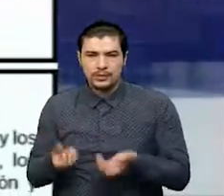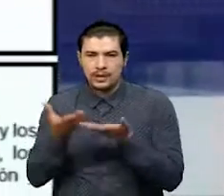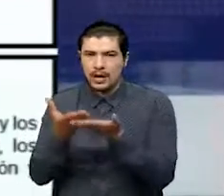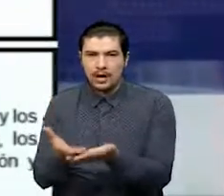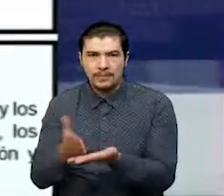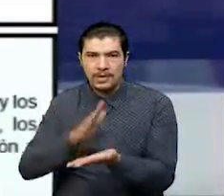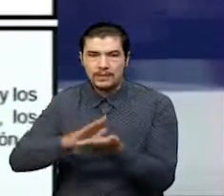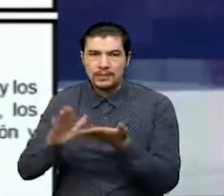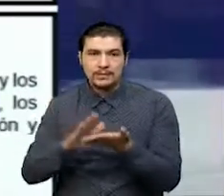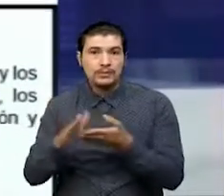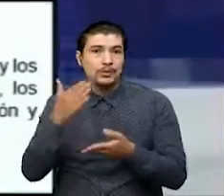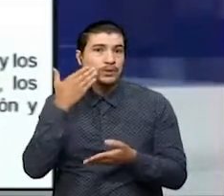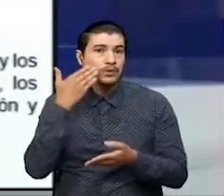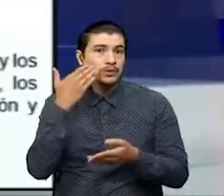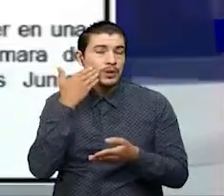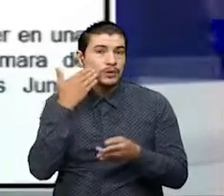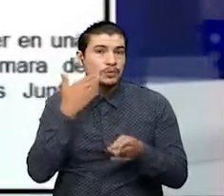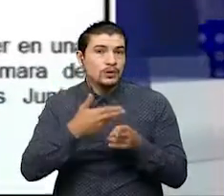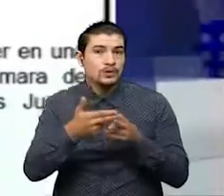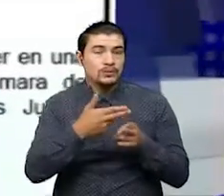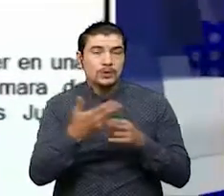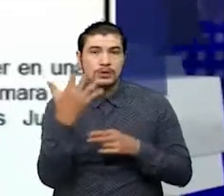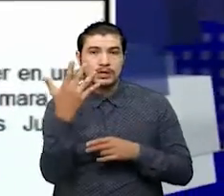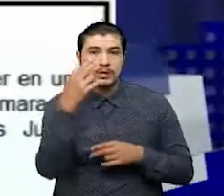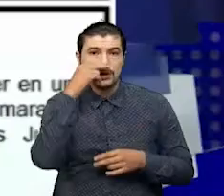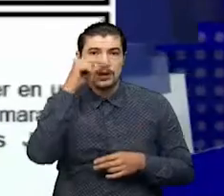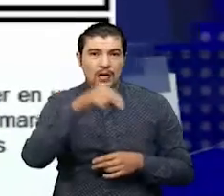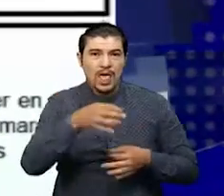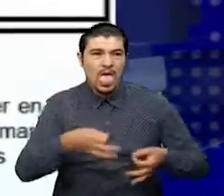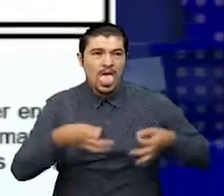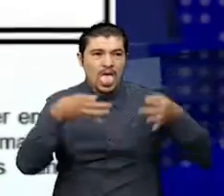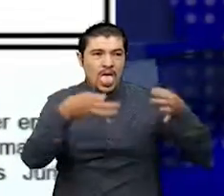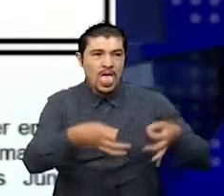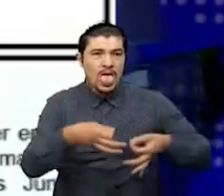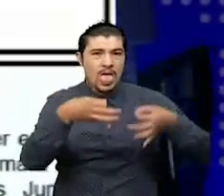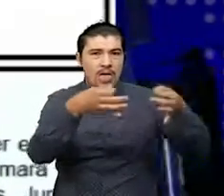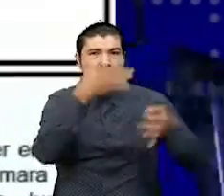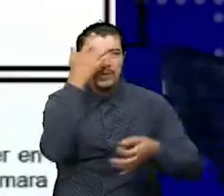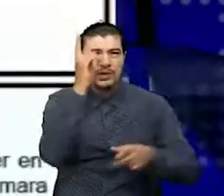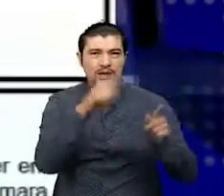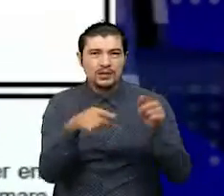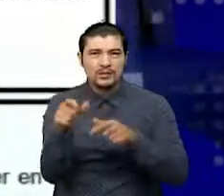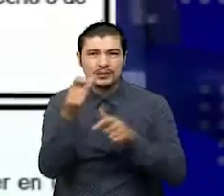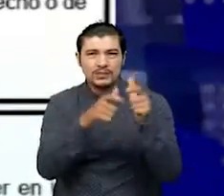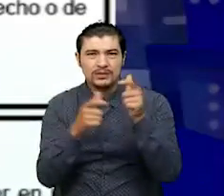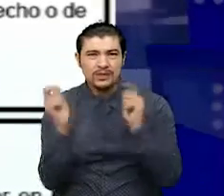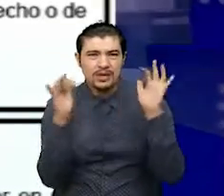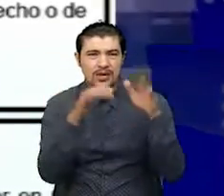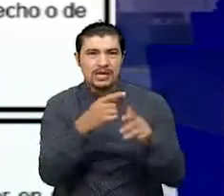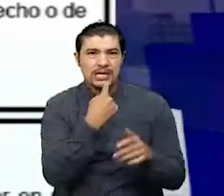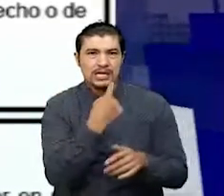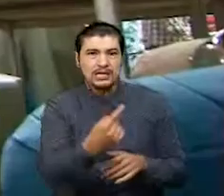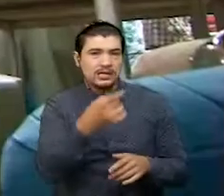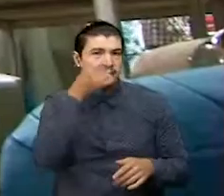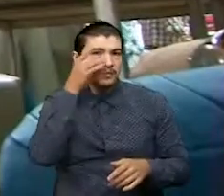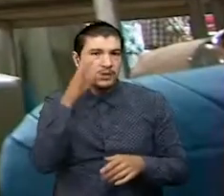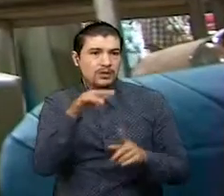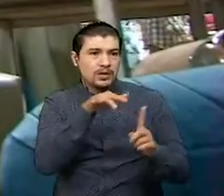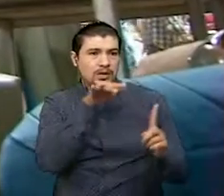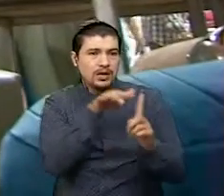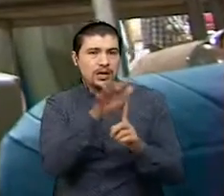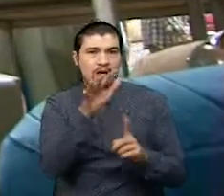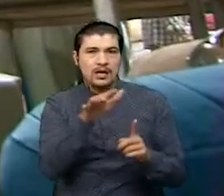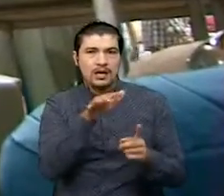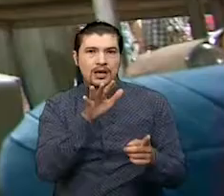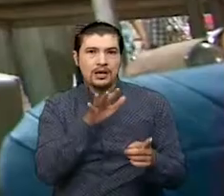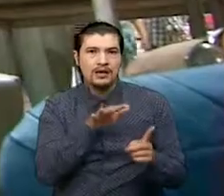próximo 5 de junio. Debe recordarse que la votación se aplazó en primera instancia, pues algunos congresistas consideraban que podría incidir a favor de la